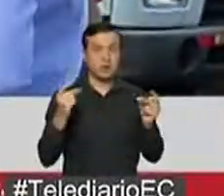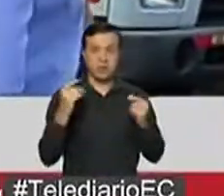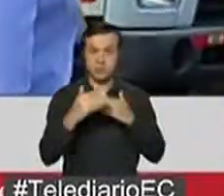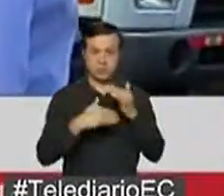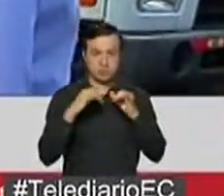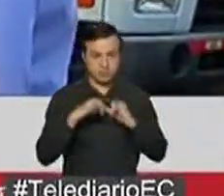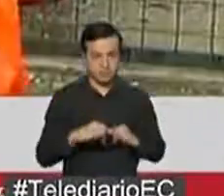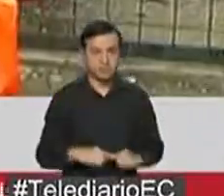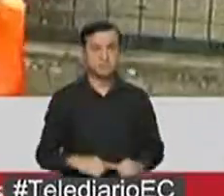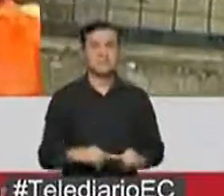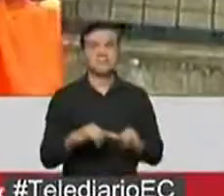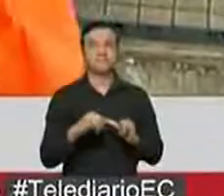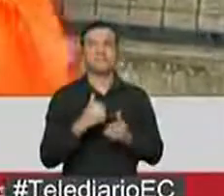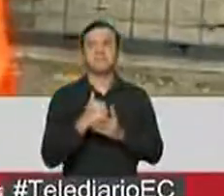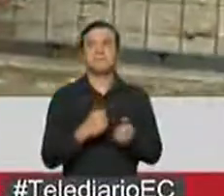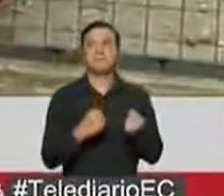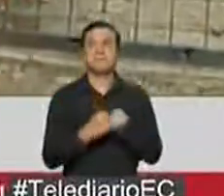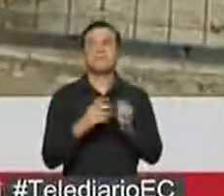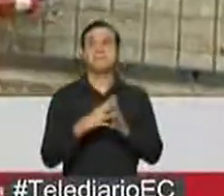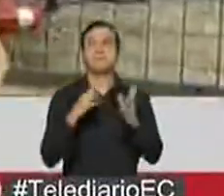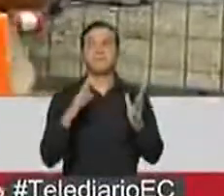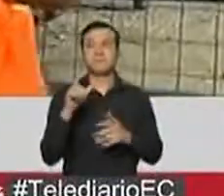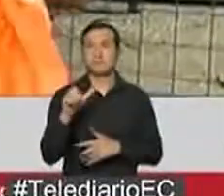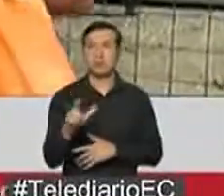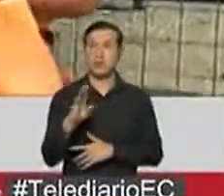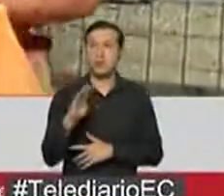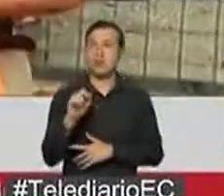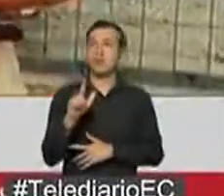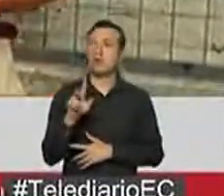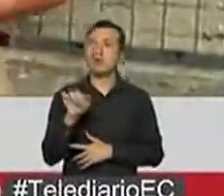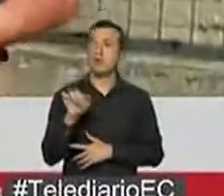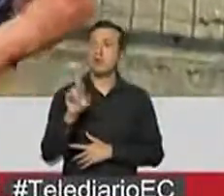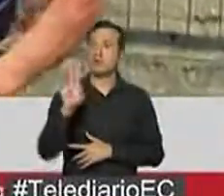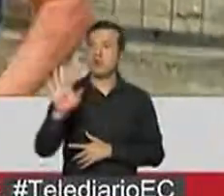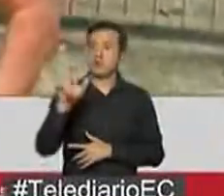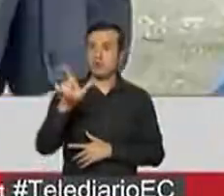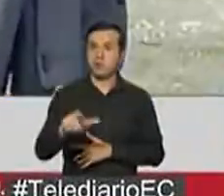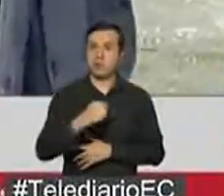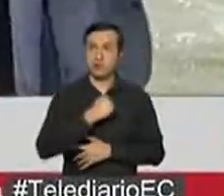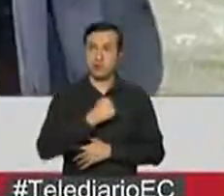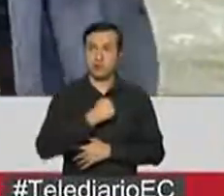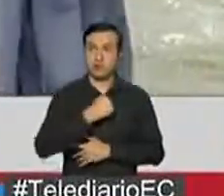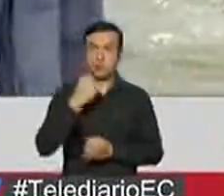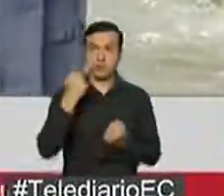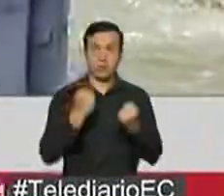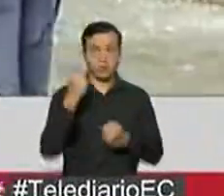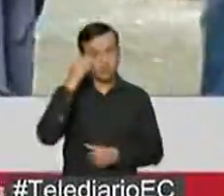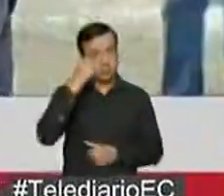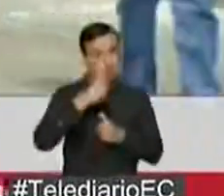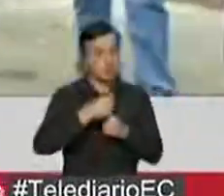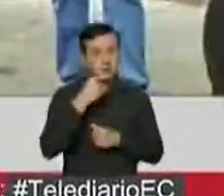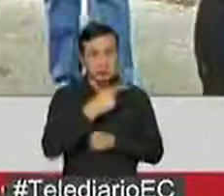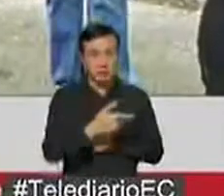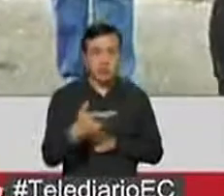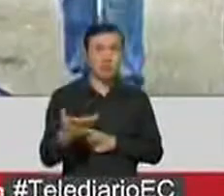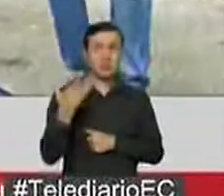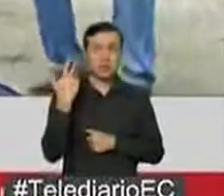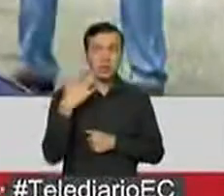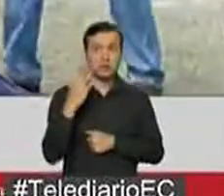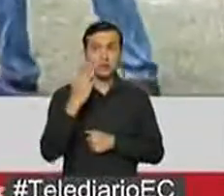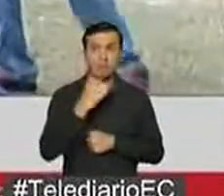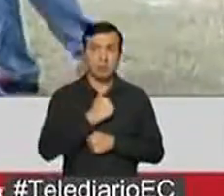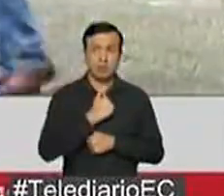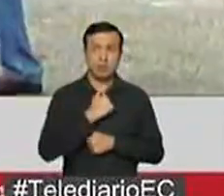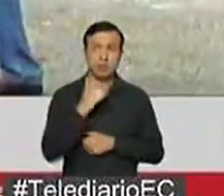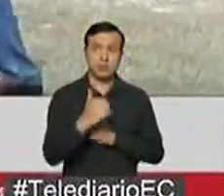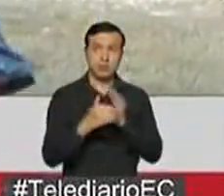lo cual es beneficioso para bolívar moreno uno de los propietarios claro no sea tenga un aparato acá en